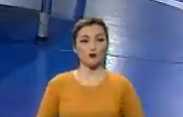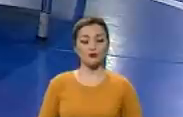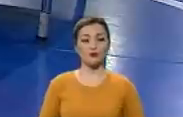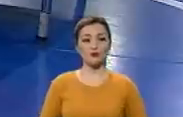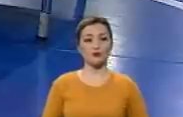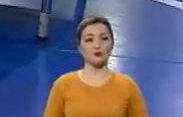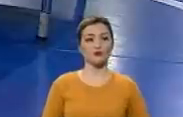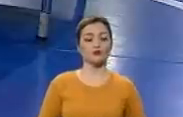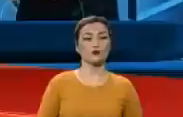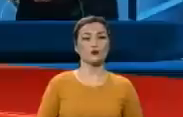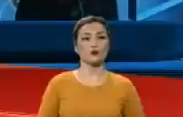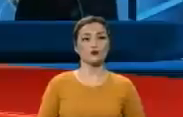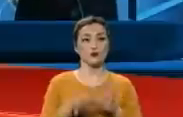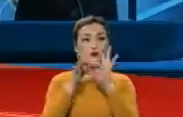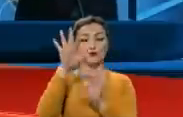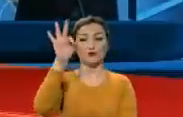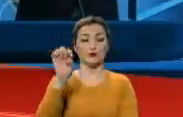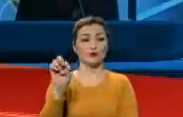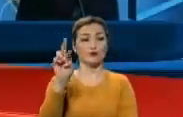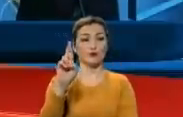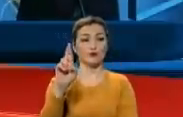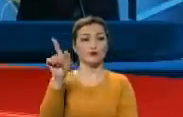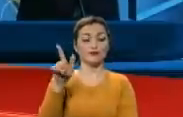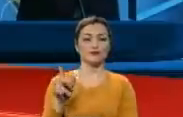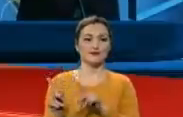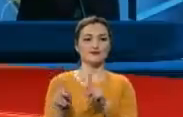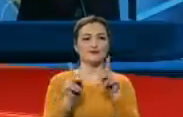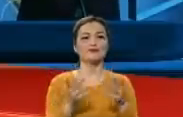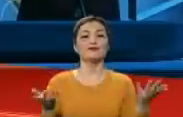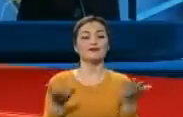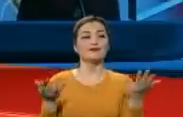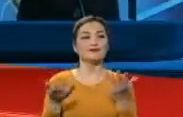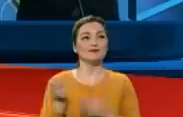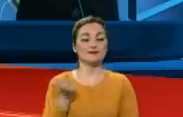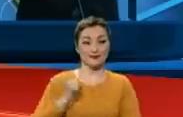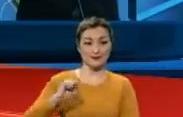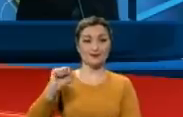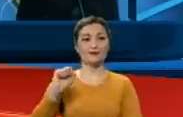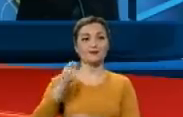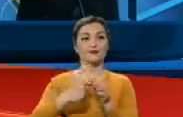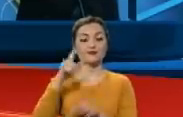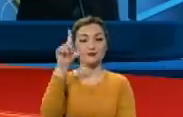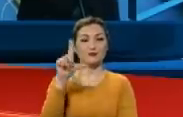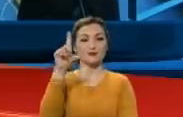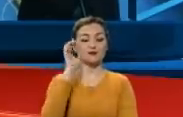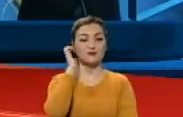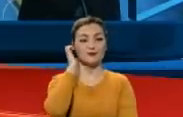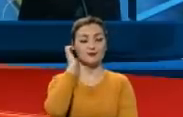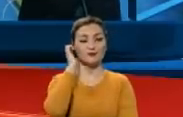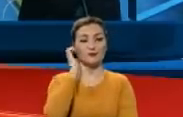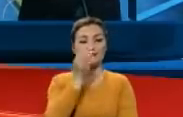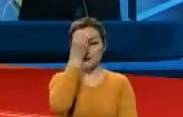nuestra compañera Fernanda Ceballos, quien también ya está lista desde exteriores para recorrer la capital en este día lunes. Fer, buen día, ¿cómo estás?